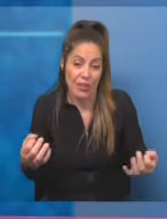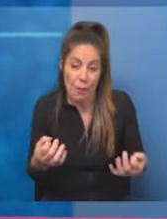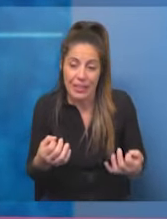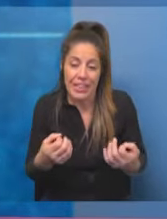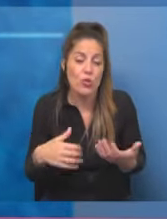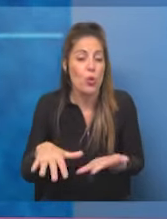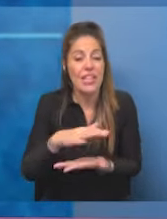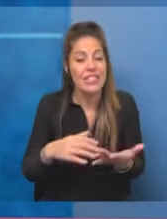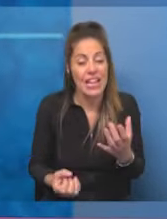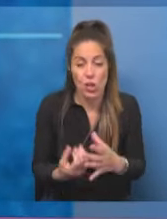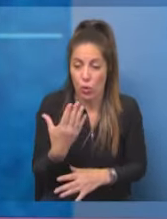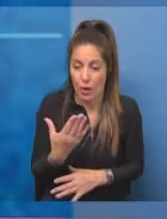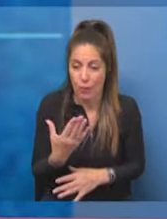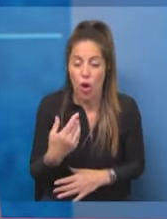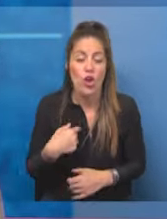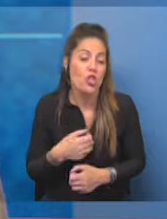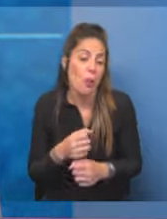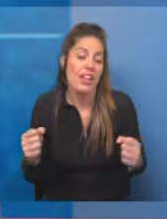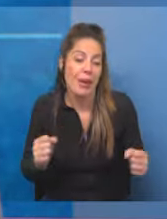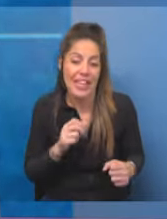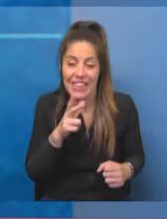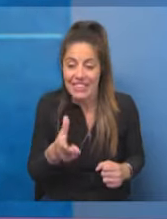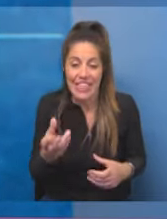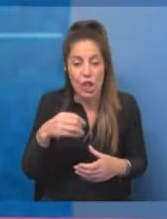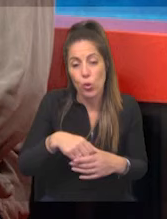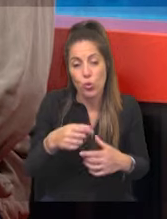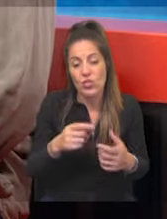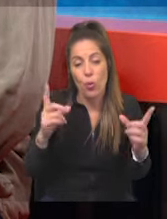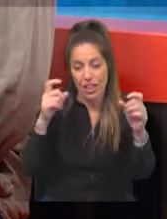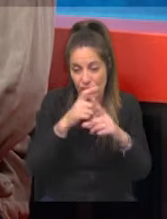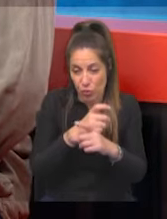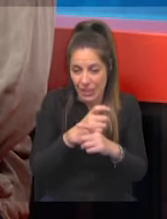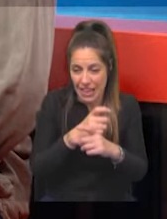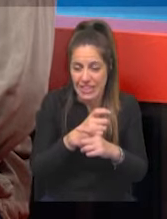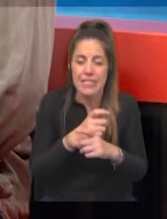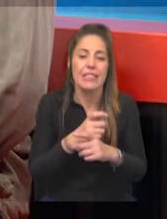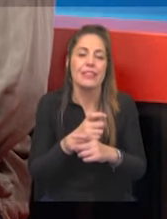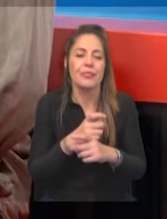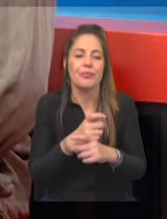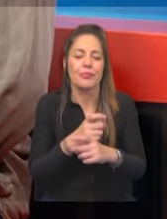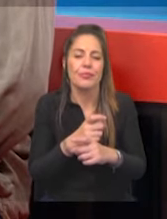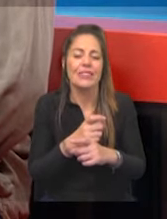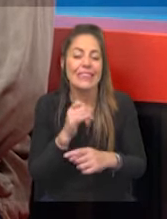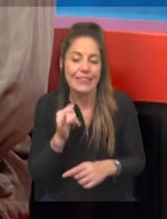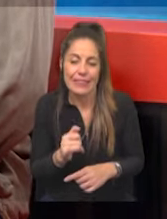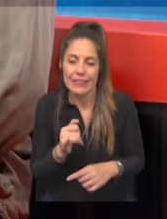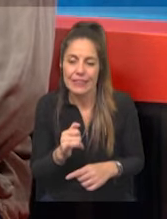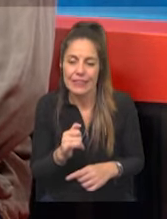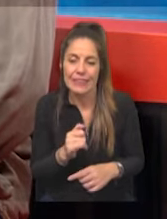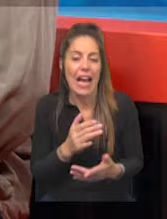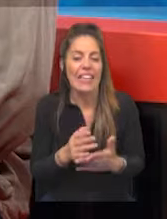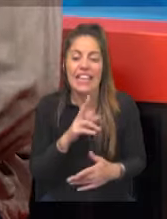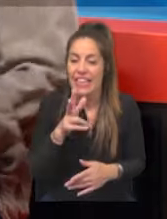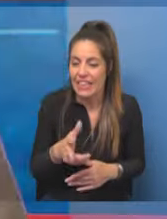escenario novedoso yo me animaría a decir que introduce algunas complejidades eh y y y hasta te